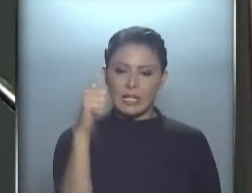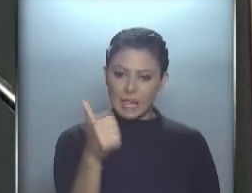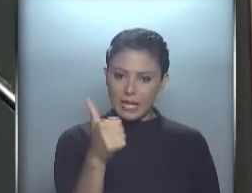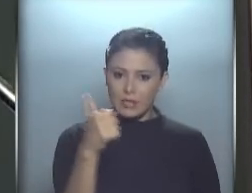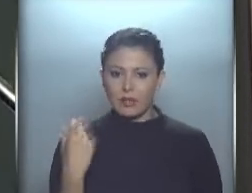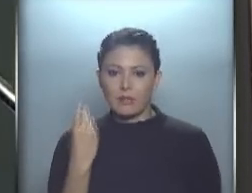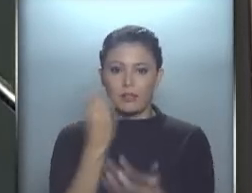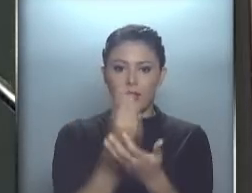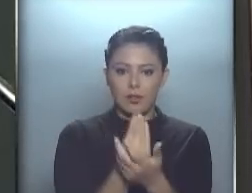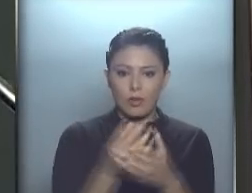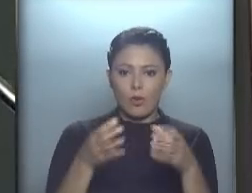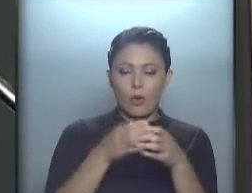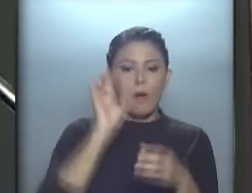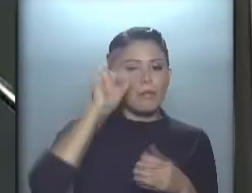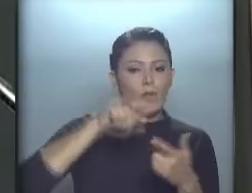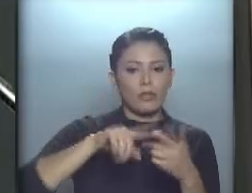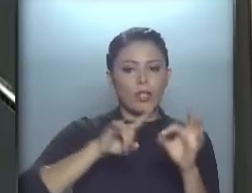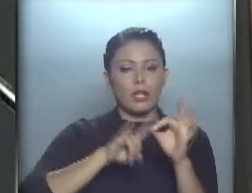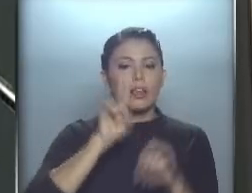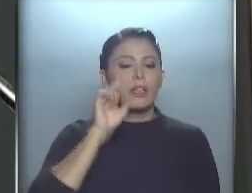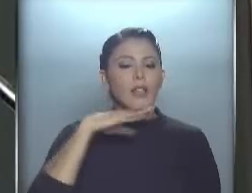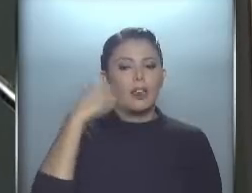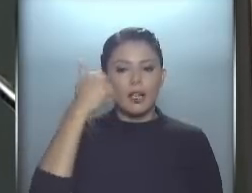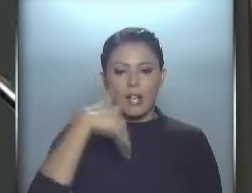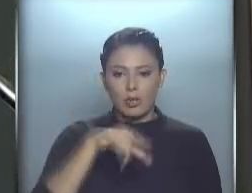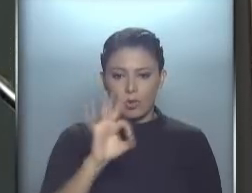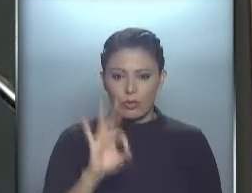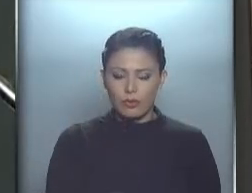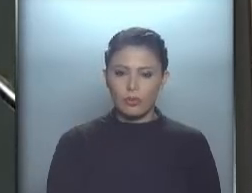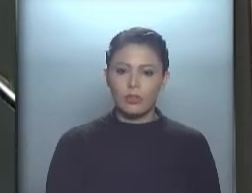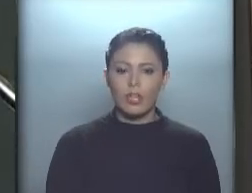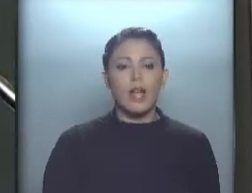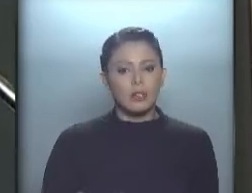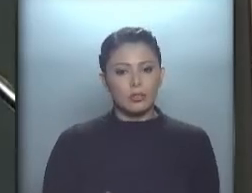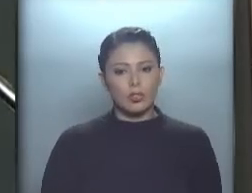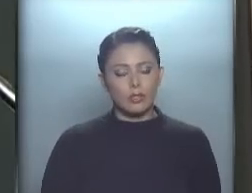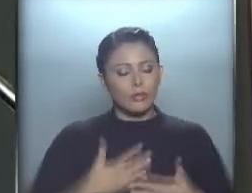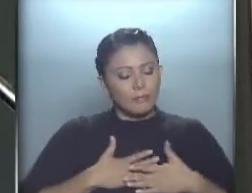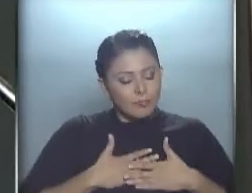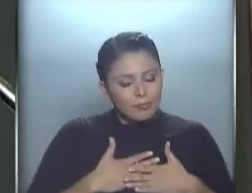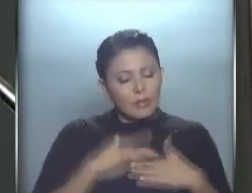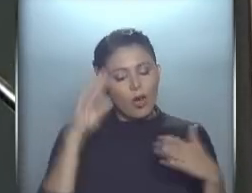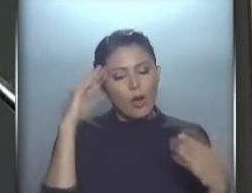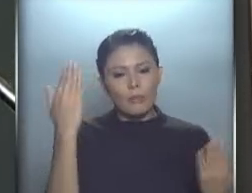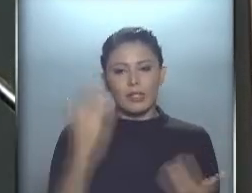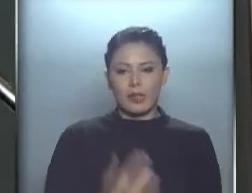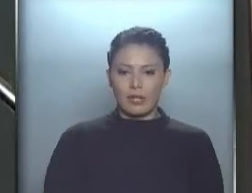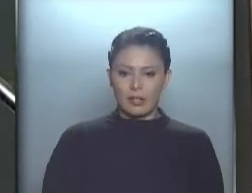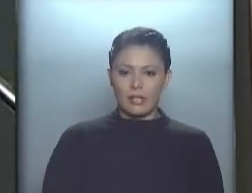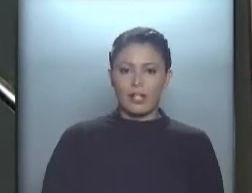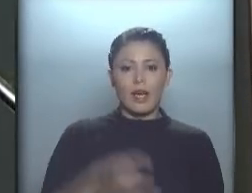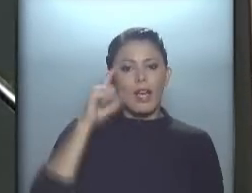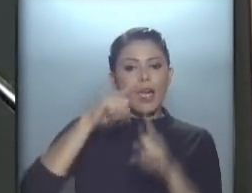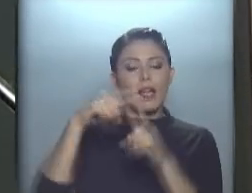consagró a la fórmula perón Quijano de manera que este es un merecido cálido y afectuoso homenaje a quien fuera